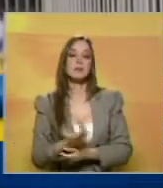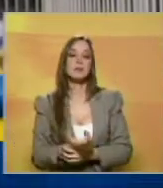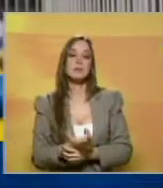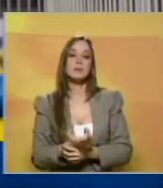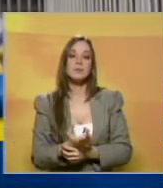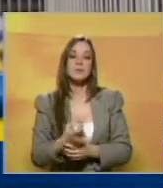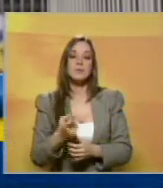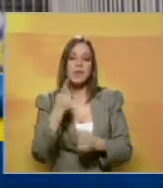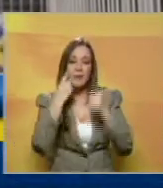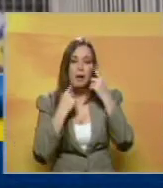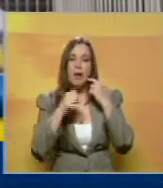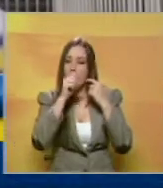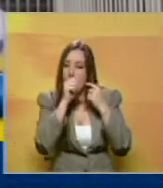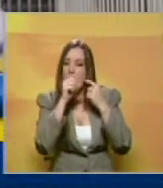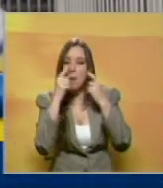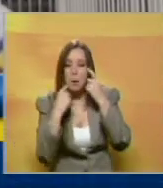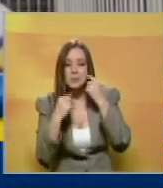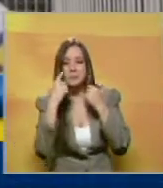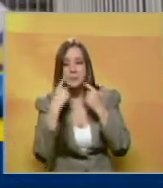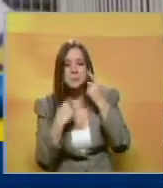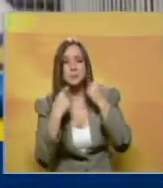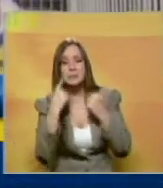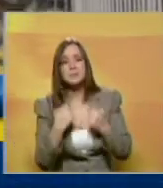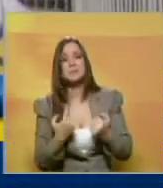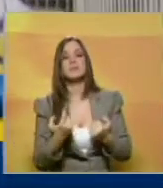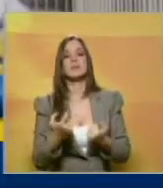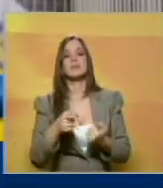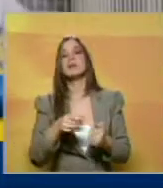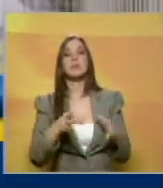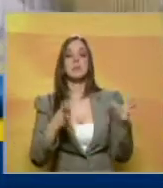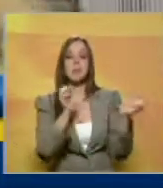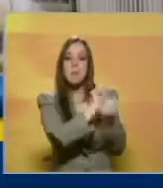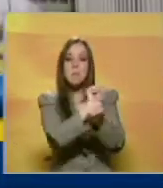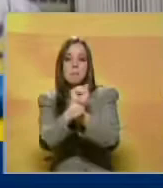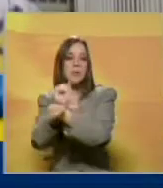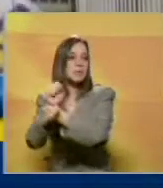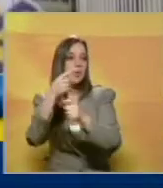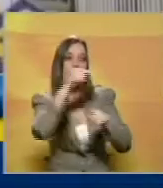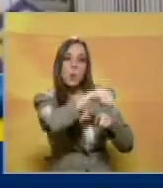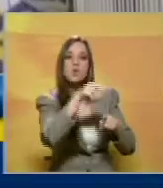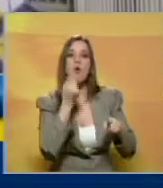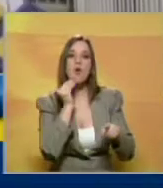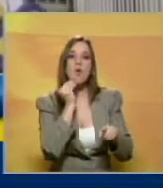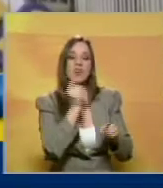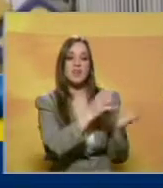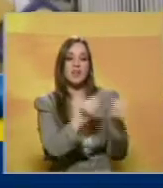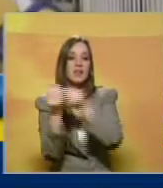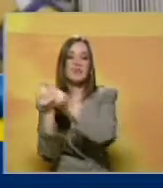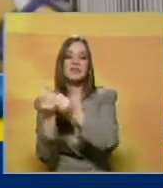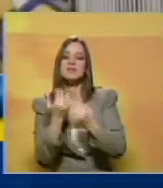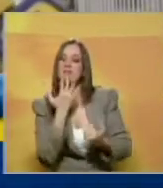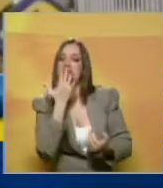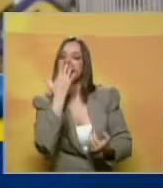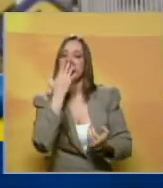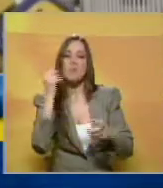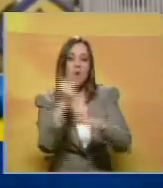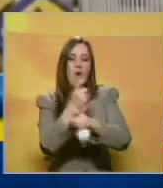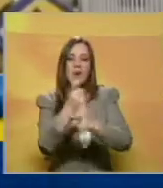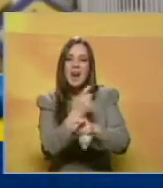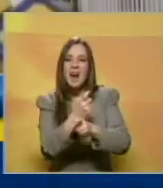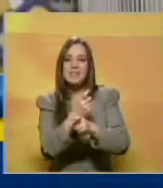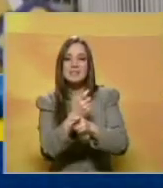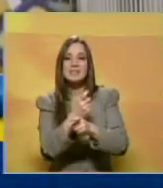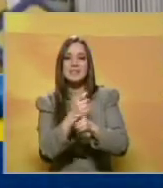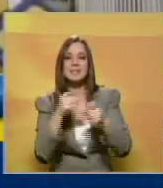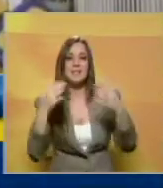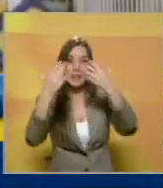las lacrimógenas esas. Se llevaron unos muchachos de acá. El humo del gas se metía por